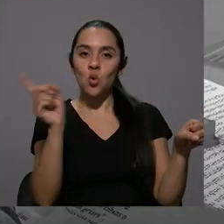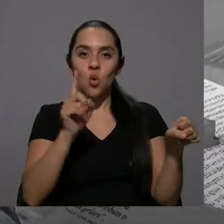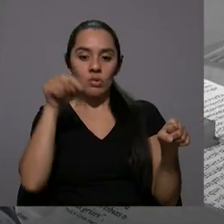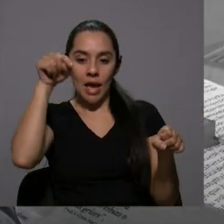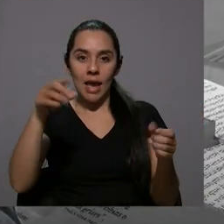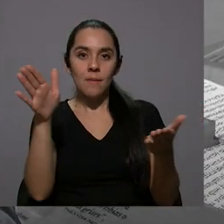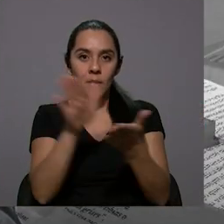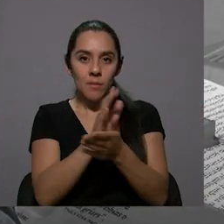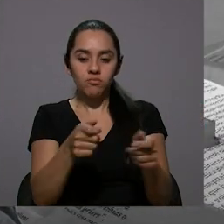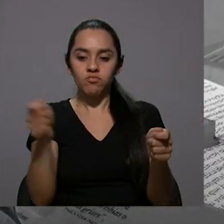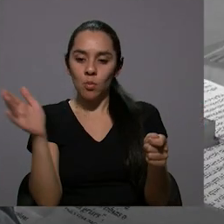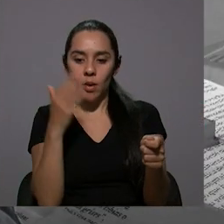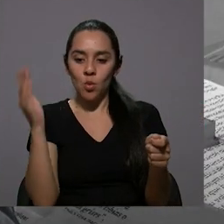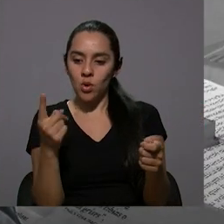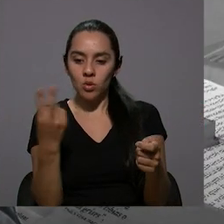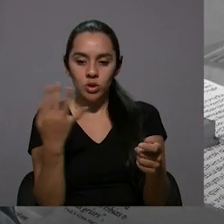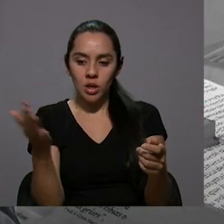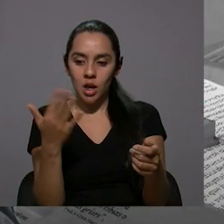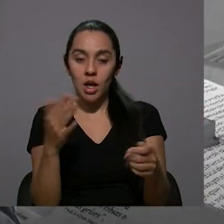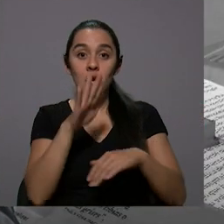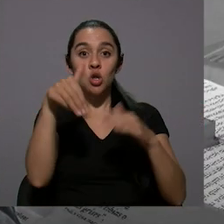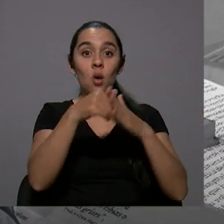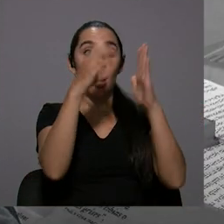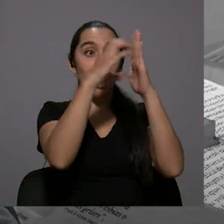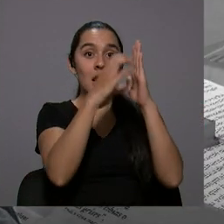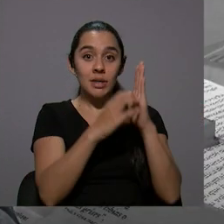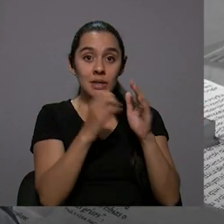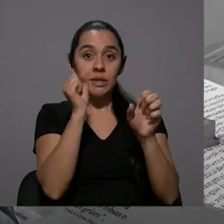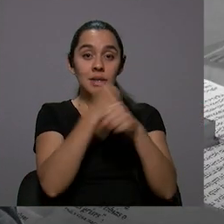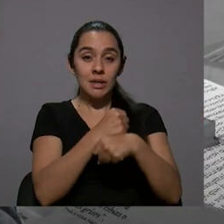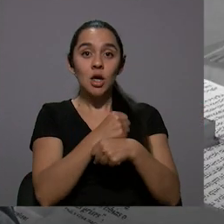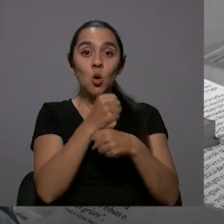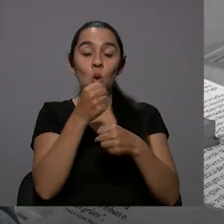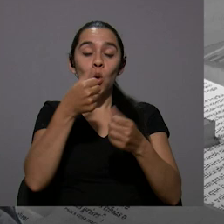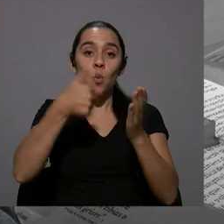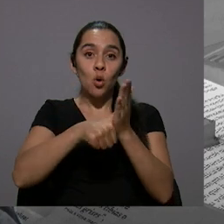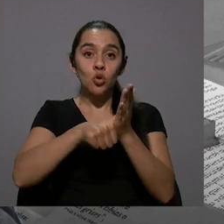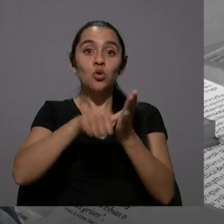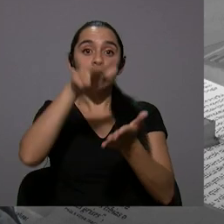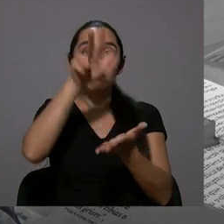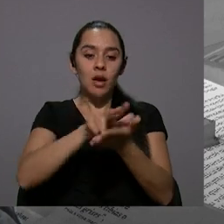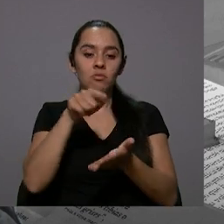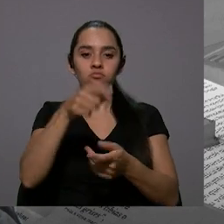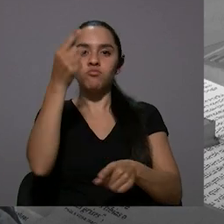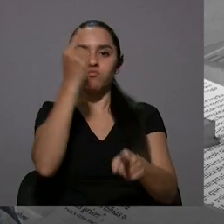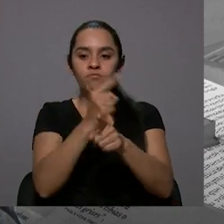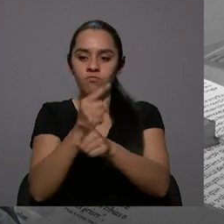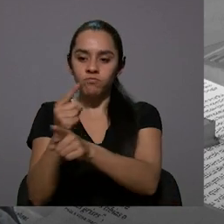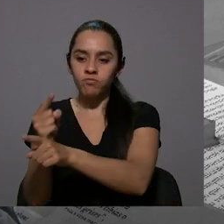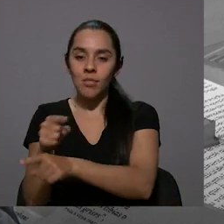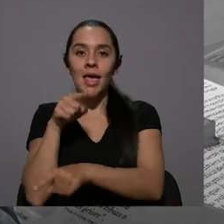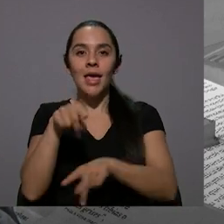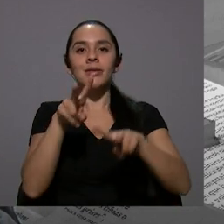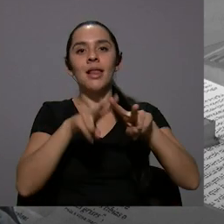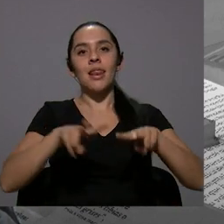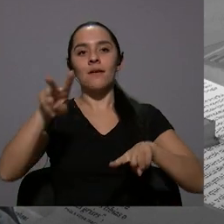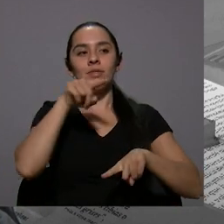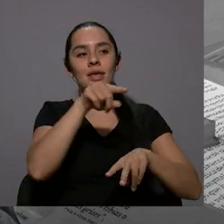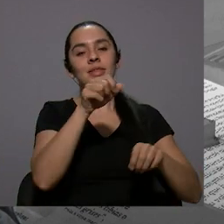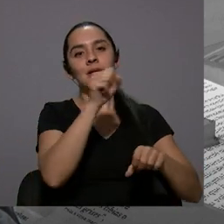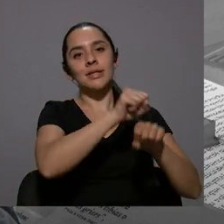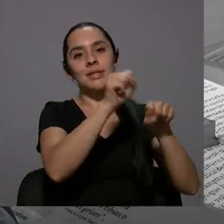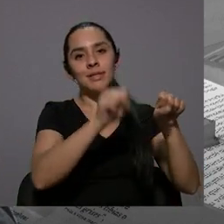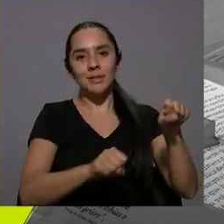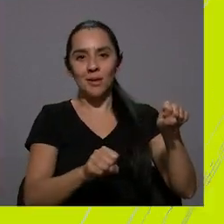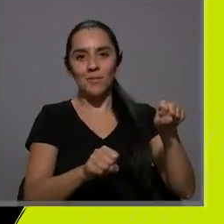ratificaron que las actas todas las actas que se hicieron con los votos válidos eran los correctos verdad entonces esa es la ventaja de este